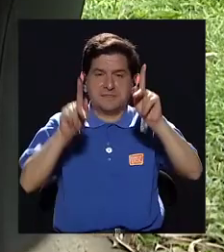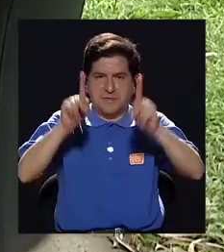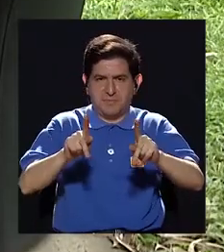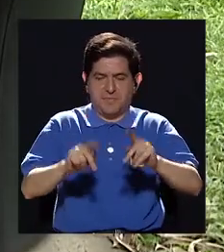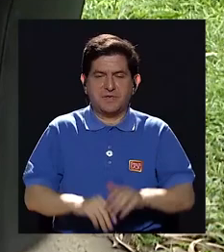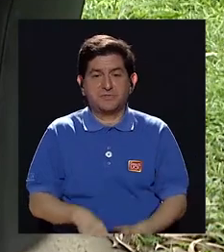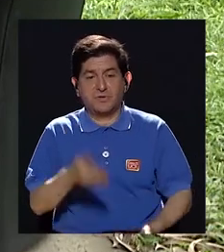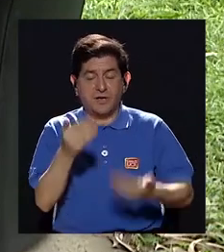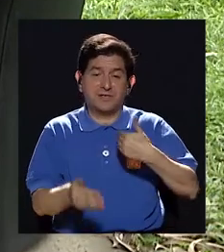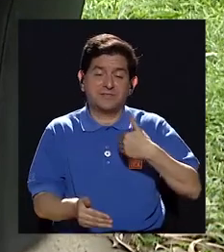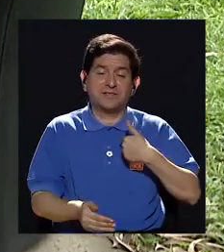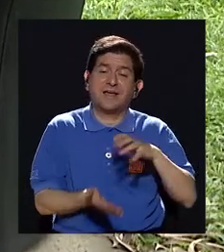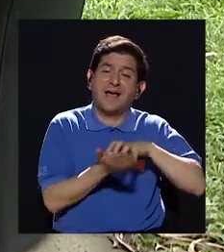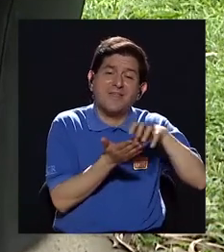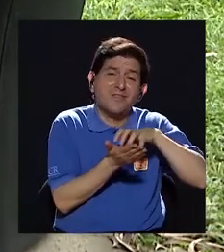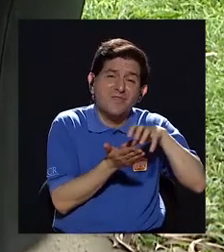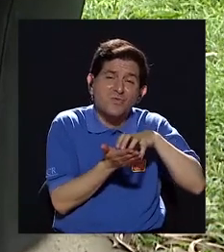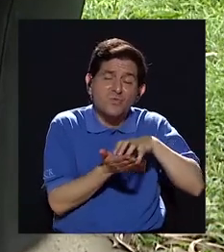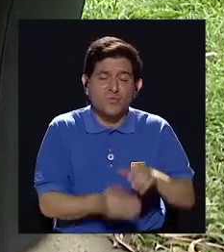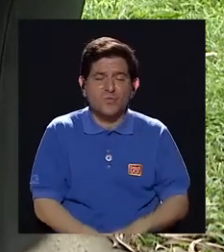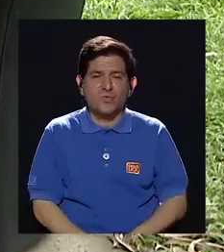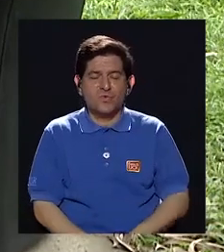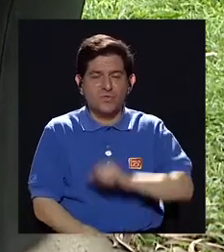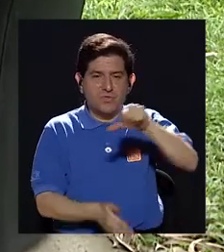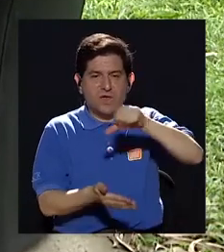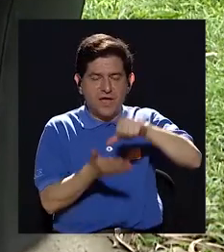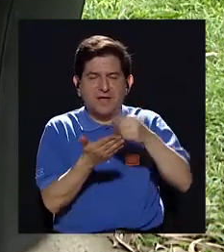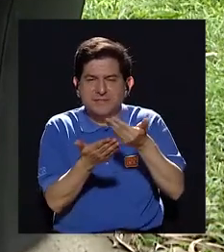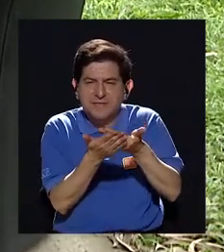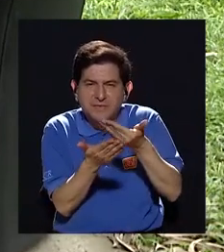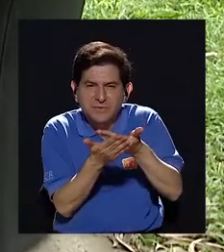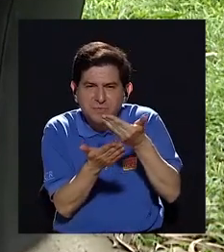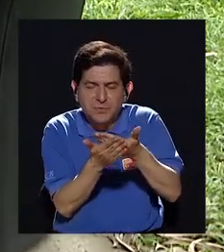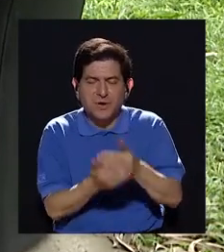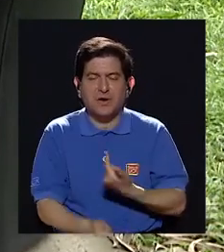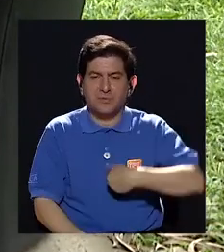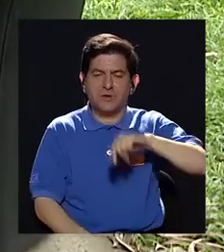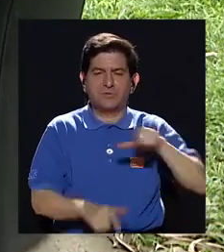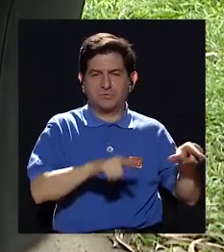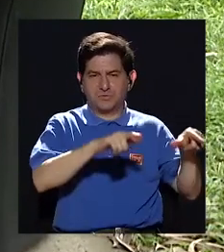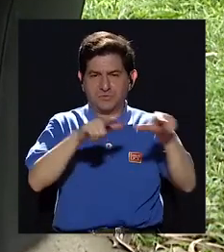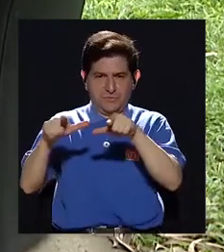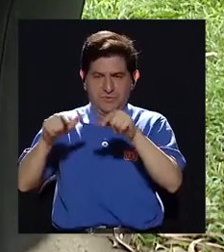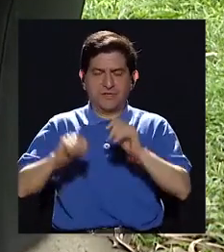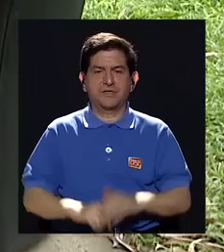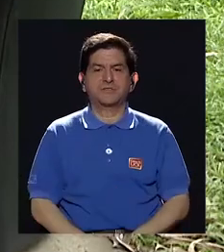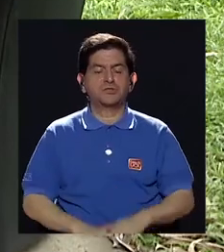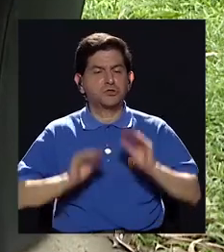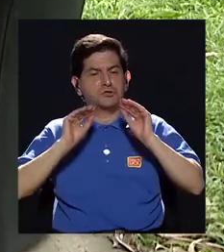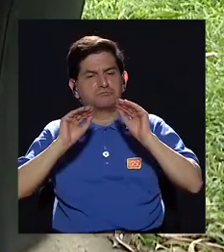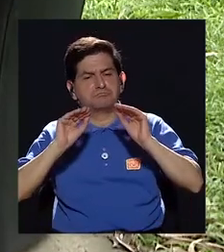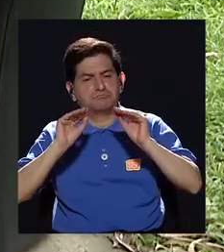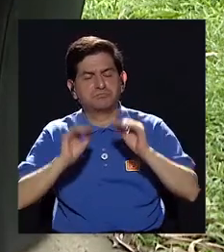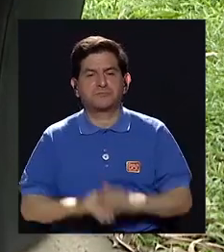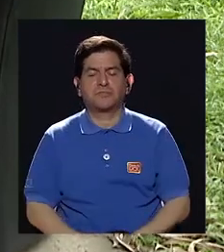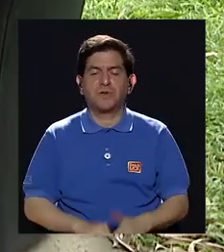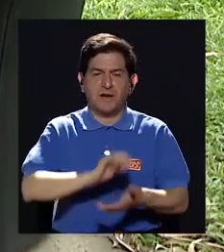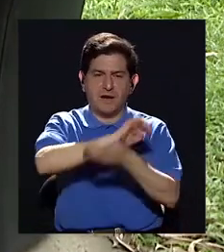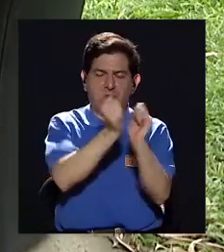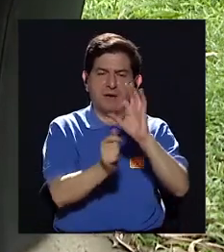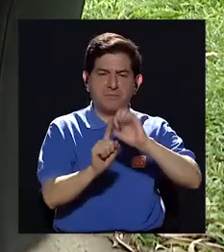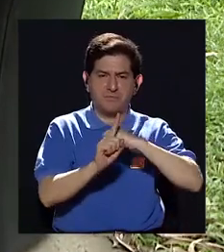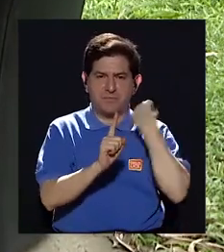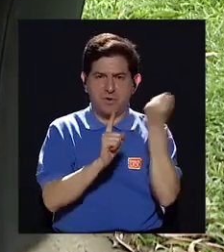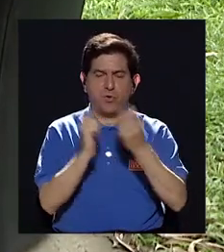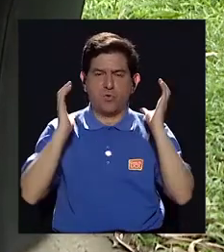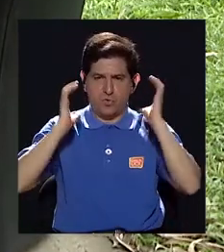alguna persona que tenga alguna duda. Con nuestro centro de simulación estaremos en la mayor disposición de enseñarles cómo dar un cambio